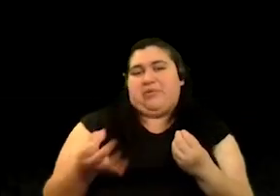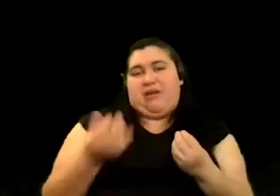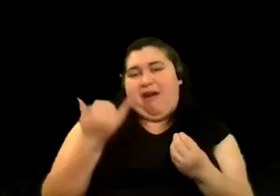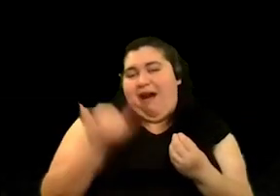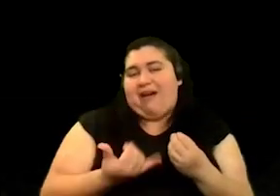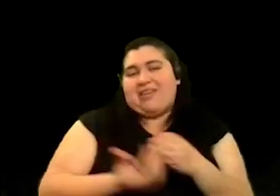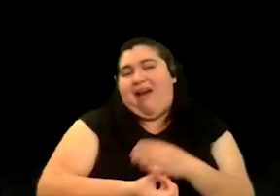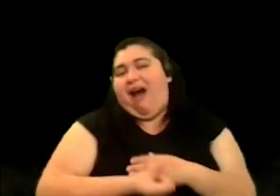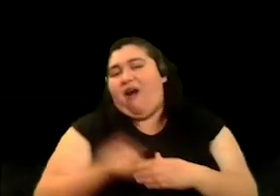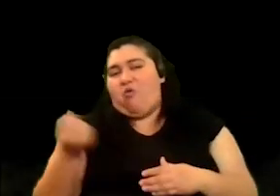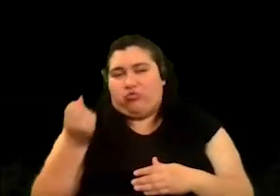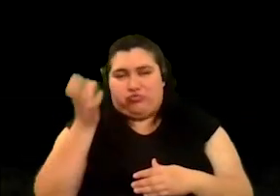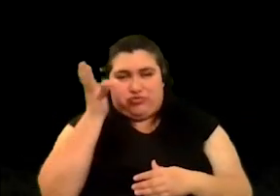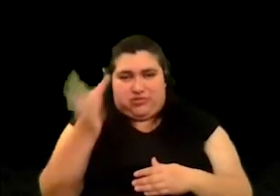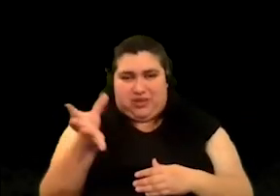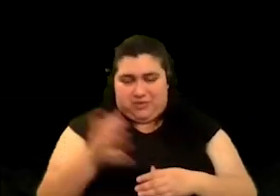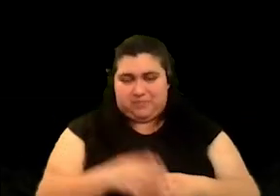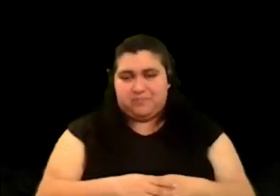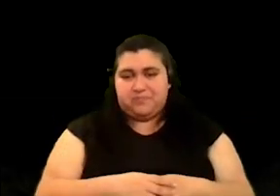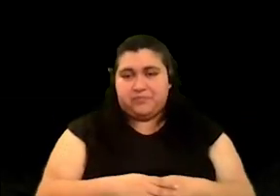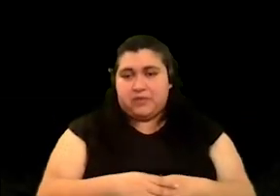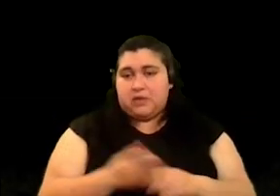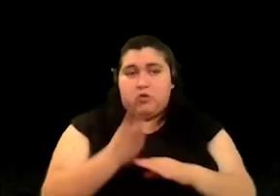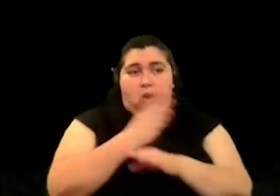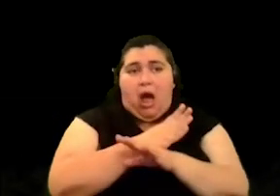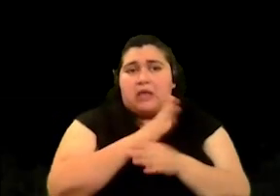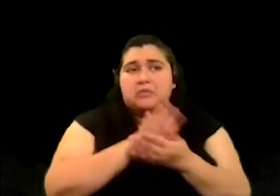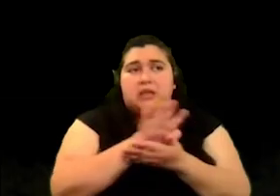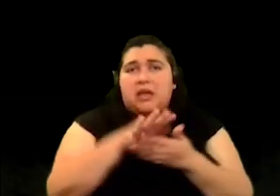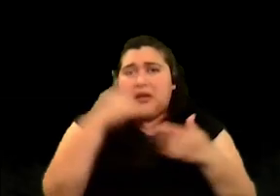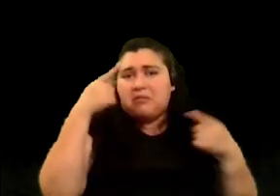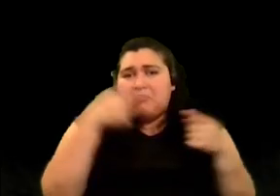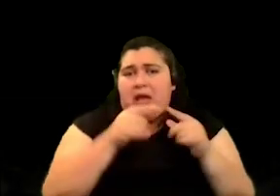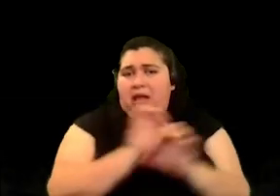como corresponde, ¿no? Pero no habían hecho nada, no había ningún propósito de negocios.